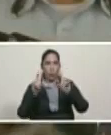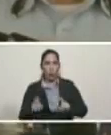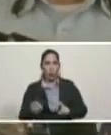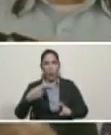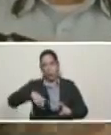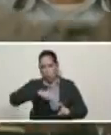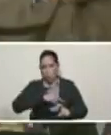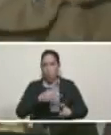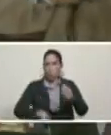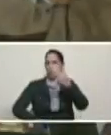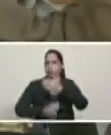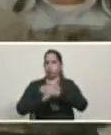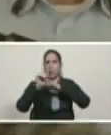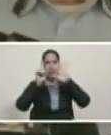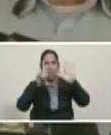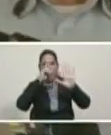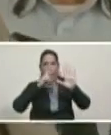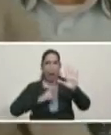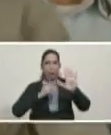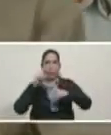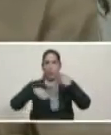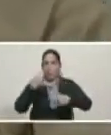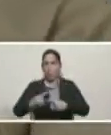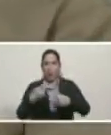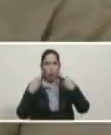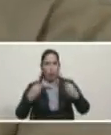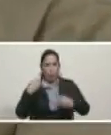victoriosos 6 años después, lo podíamos pensar.